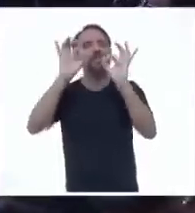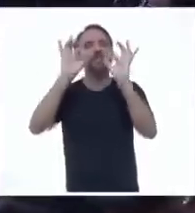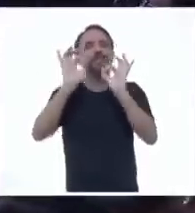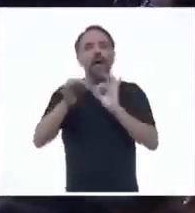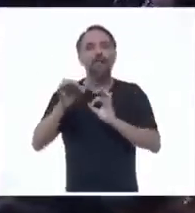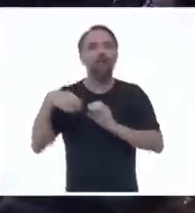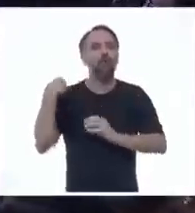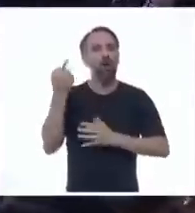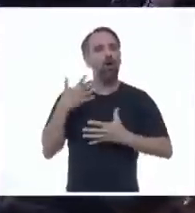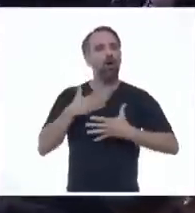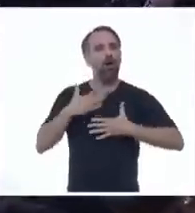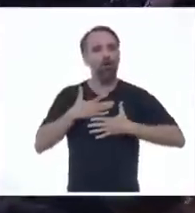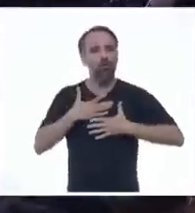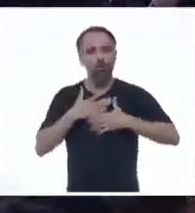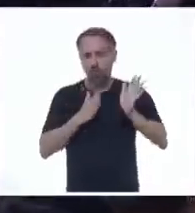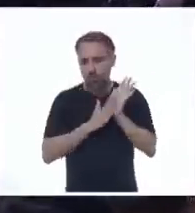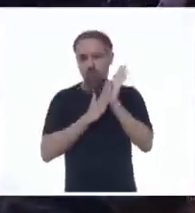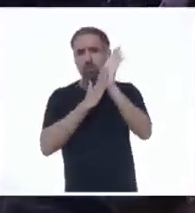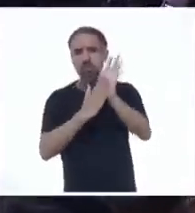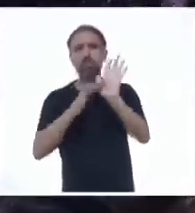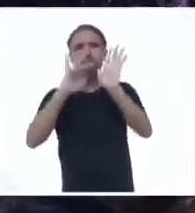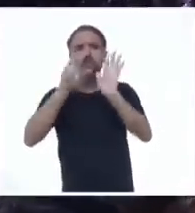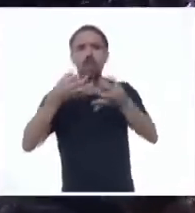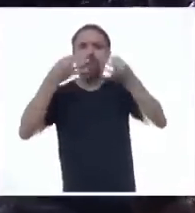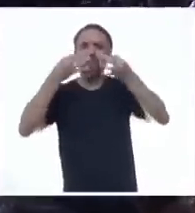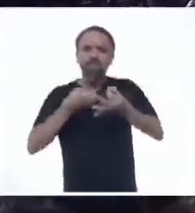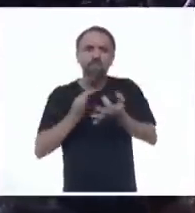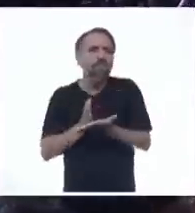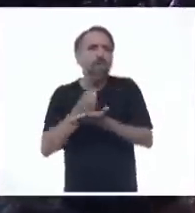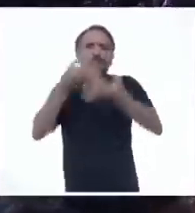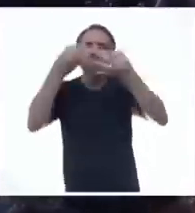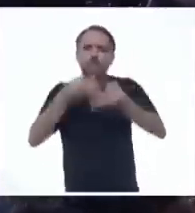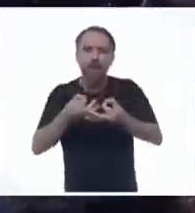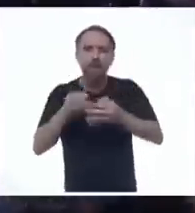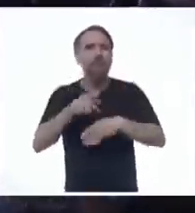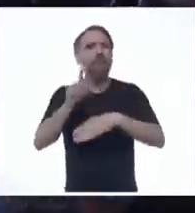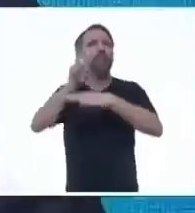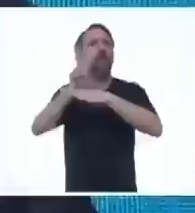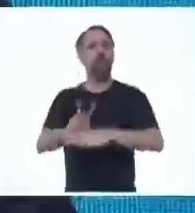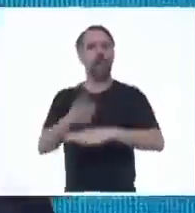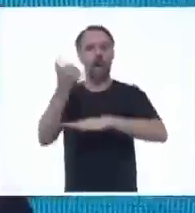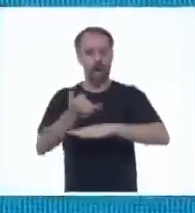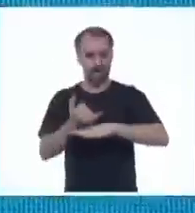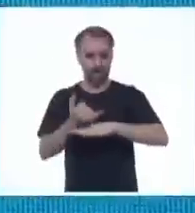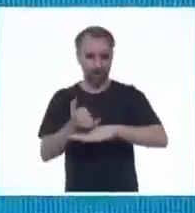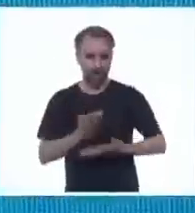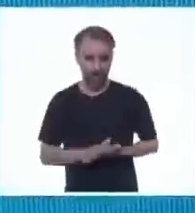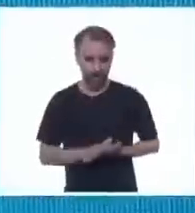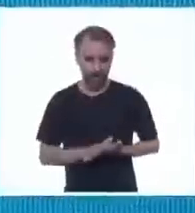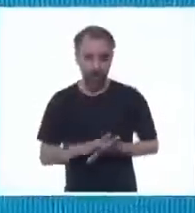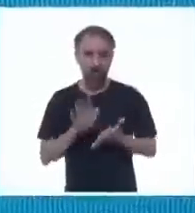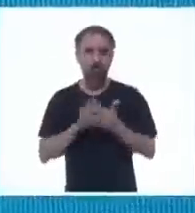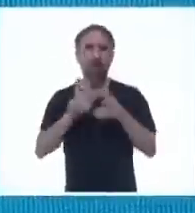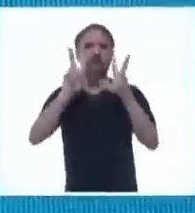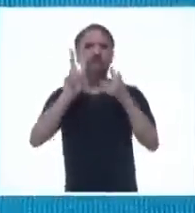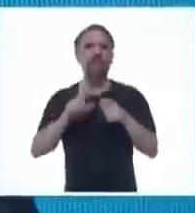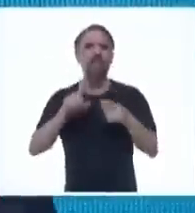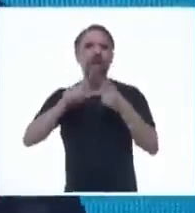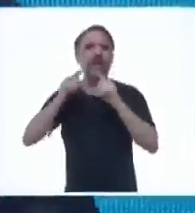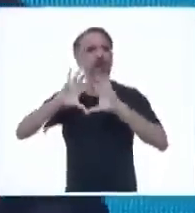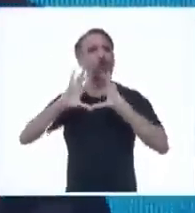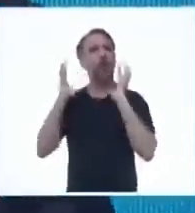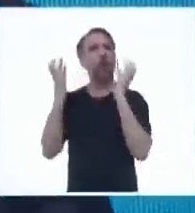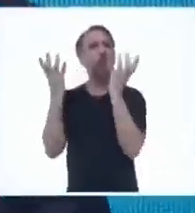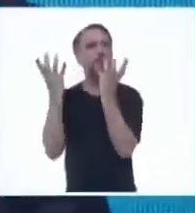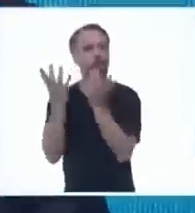somos garantes de estabilidad y de seguridad respecto de las relaciones con el mundo y